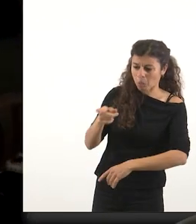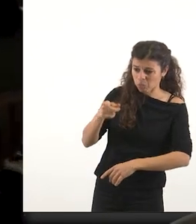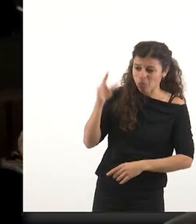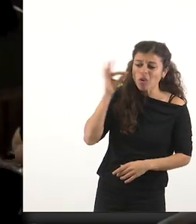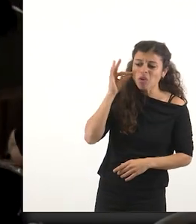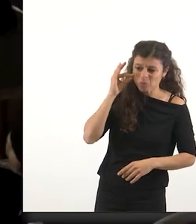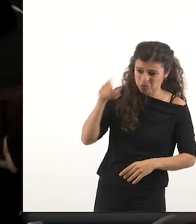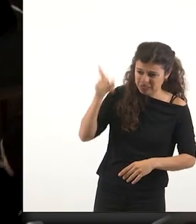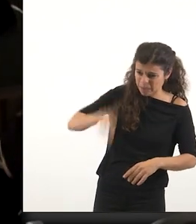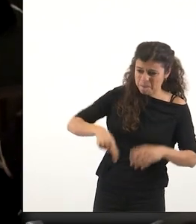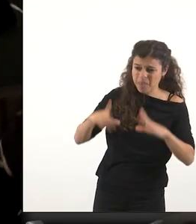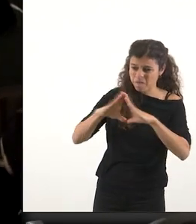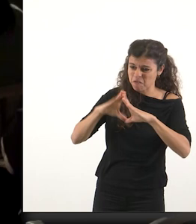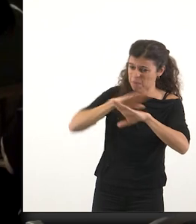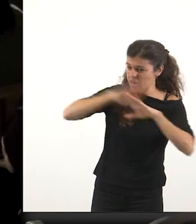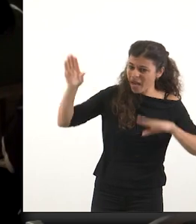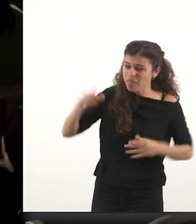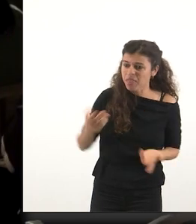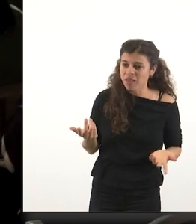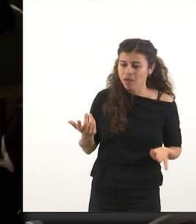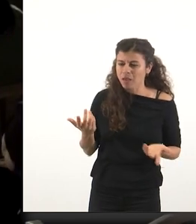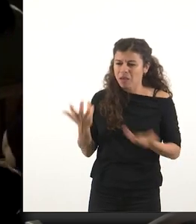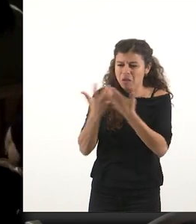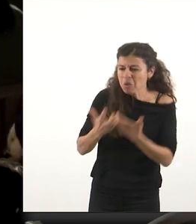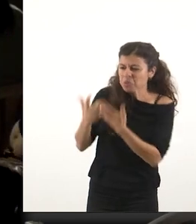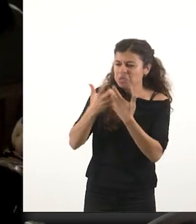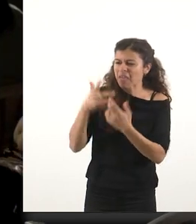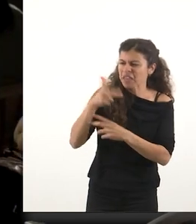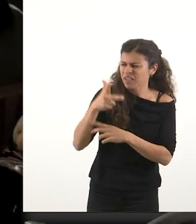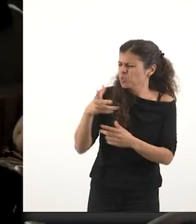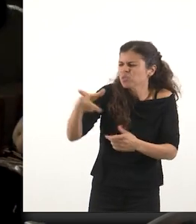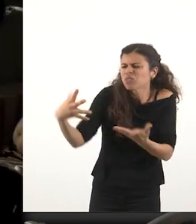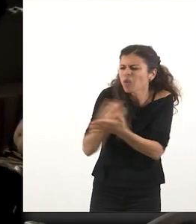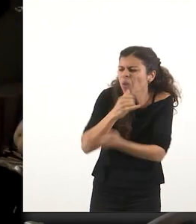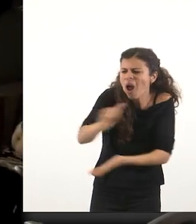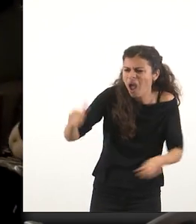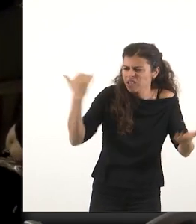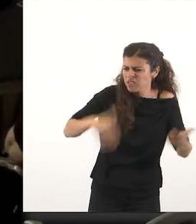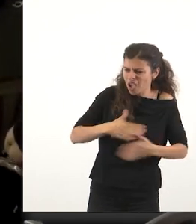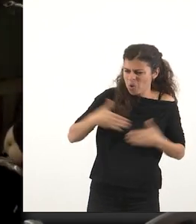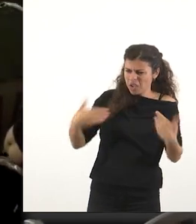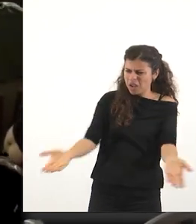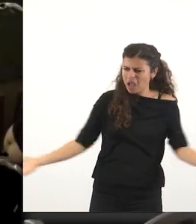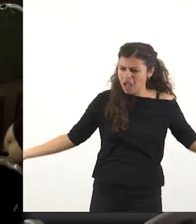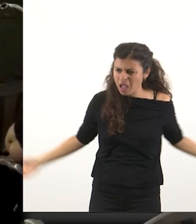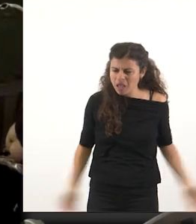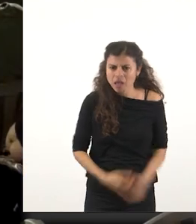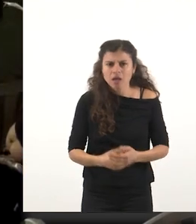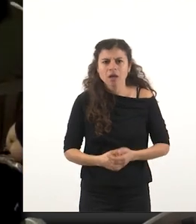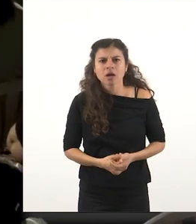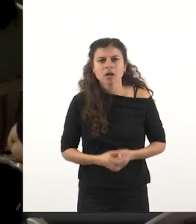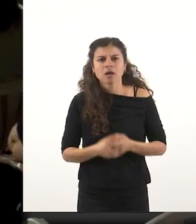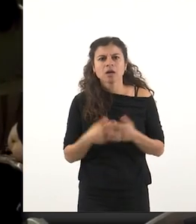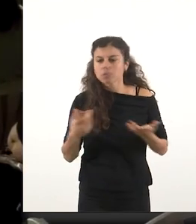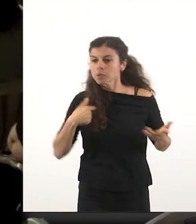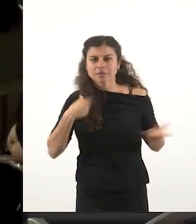¿no? Peleando por qué derecho, si lo tenéis todo, bonita mía, lo que queráis, o lo damos todo, ¿eh o no? Pues ya está. Oye, ¿lo hago bien